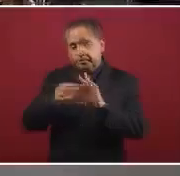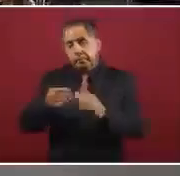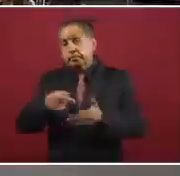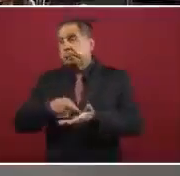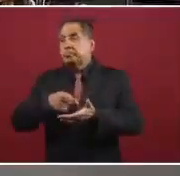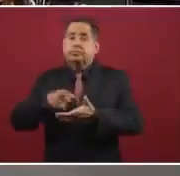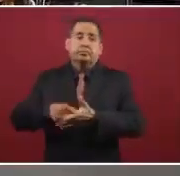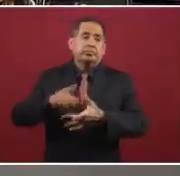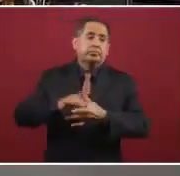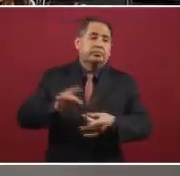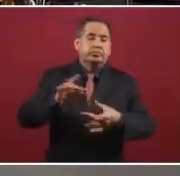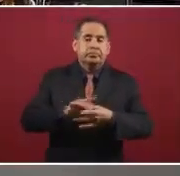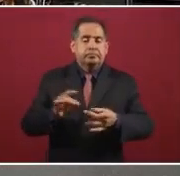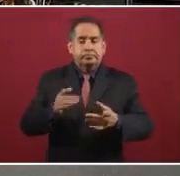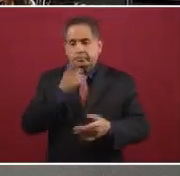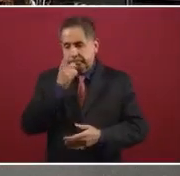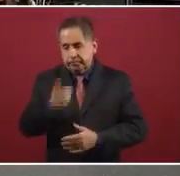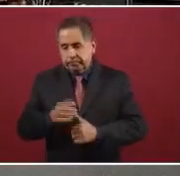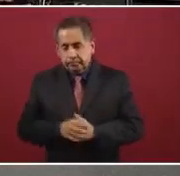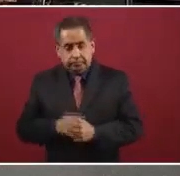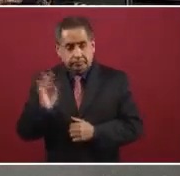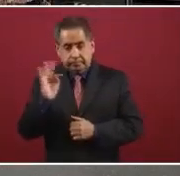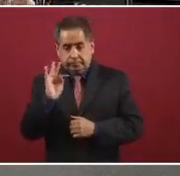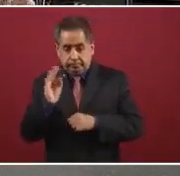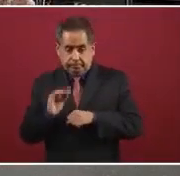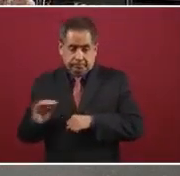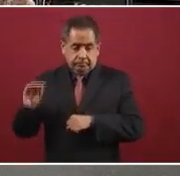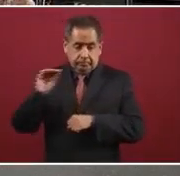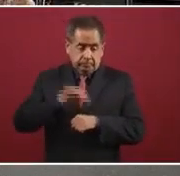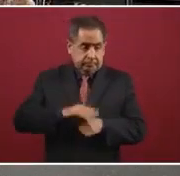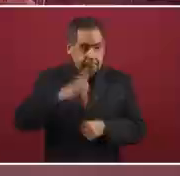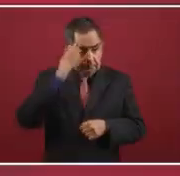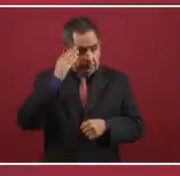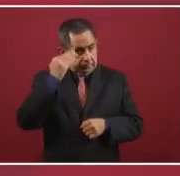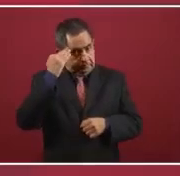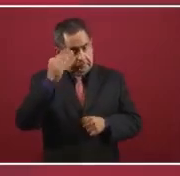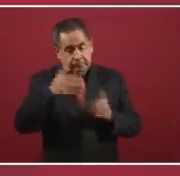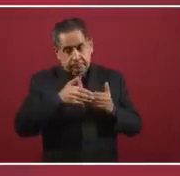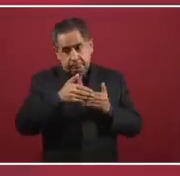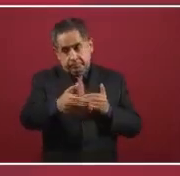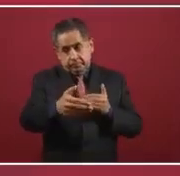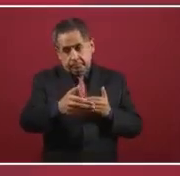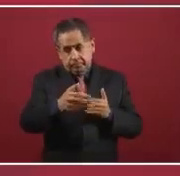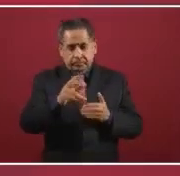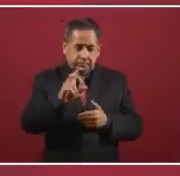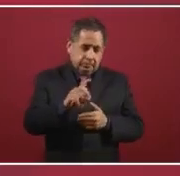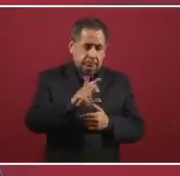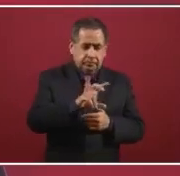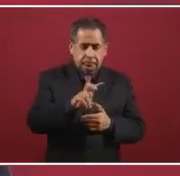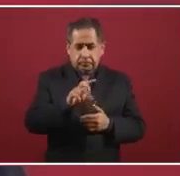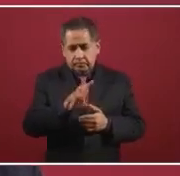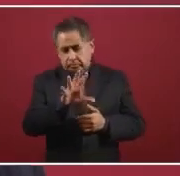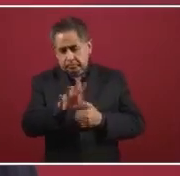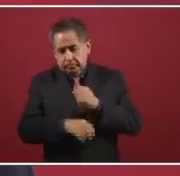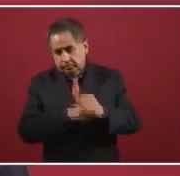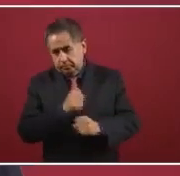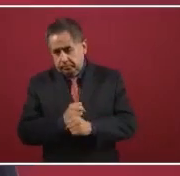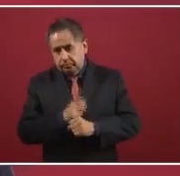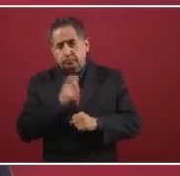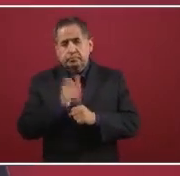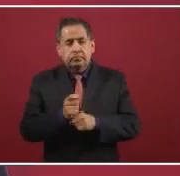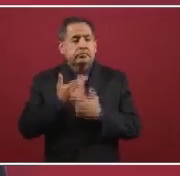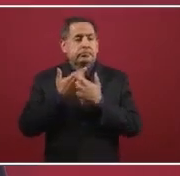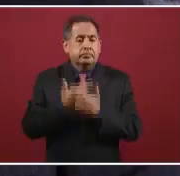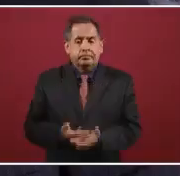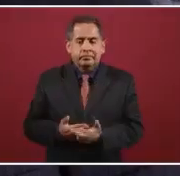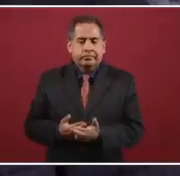señalan que al aumentar nosotros los plazos a 30 o a 35 años, el ahorro ya